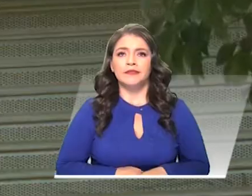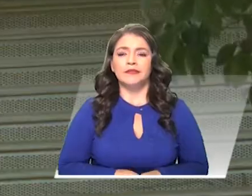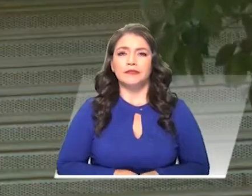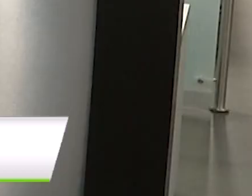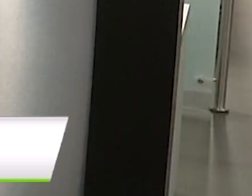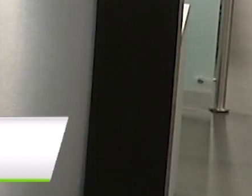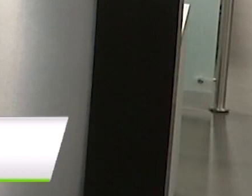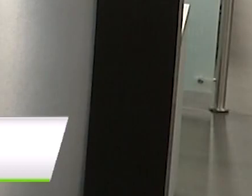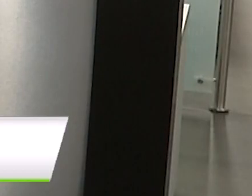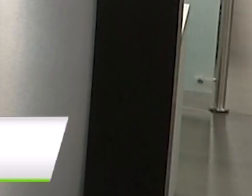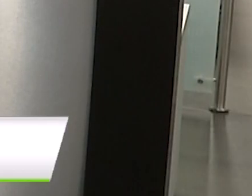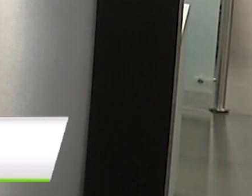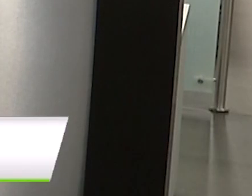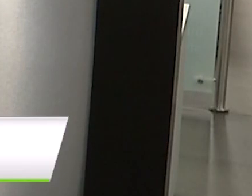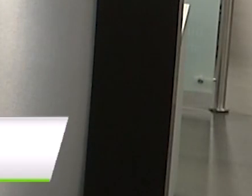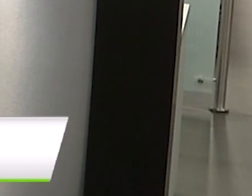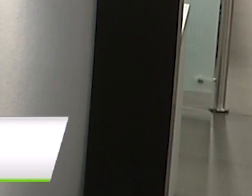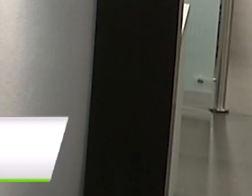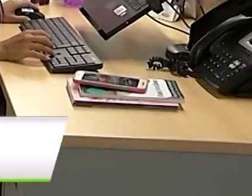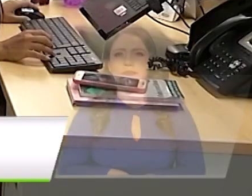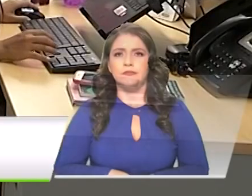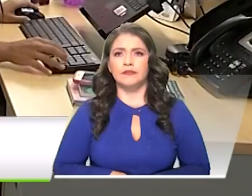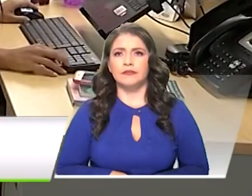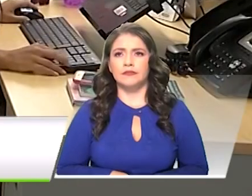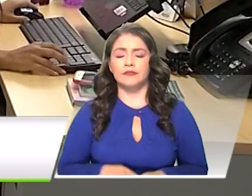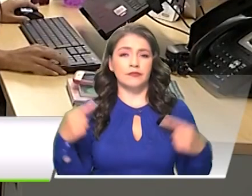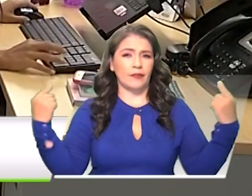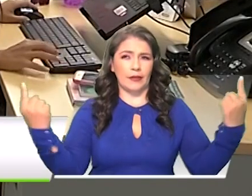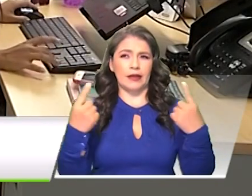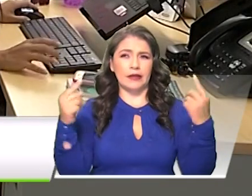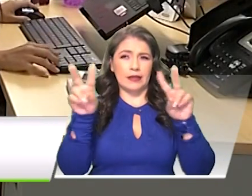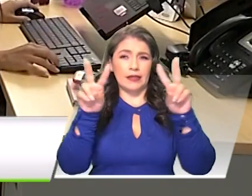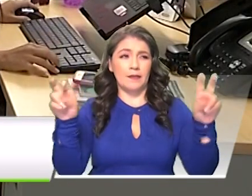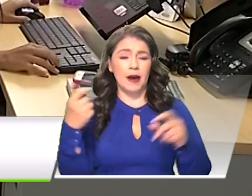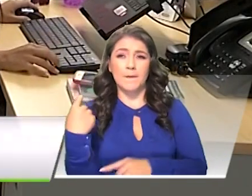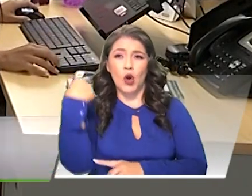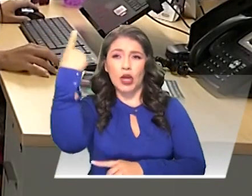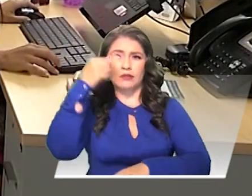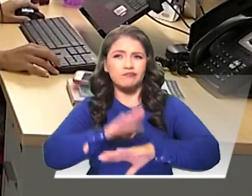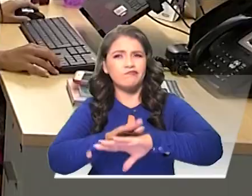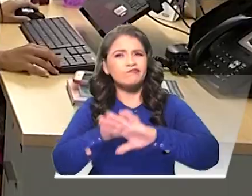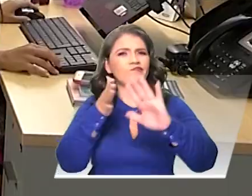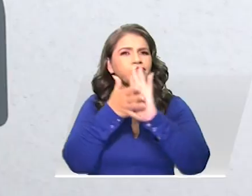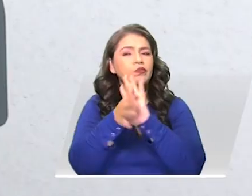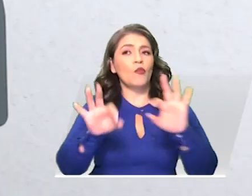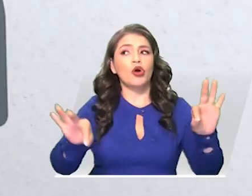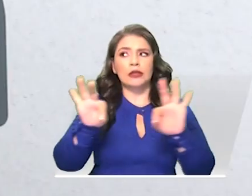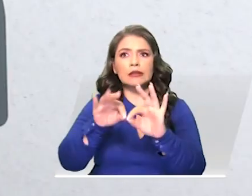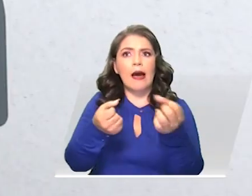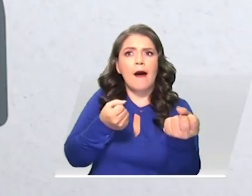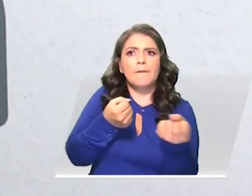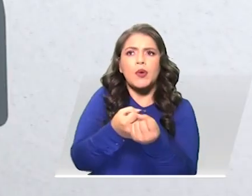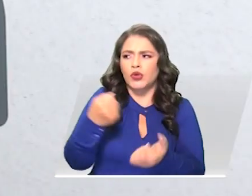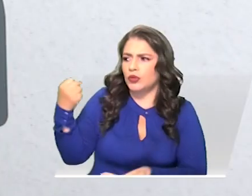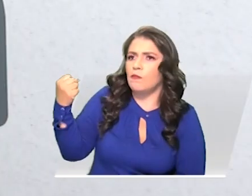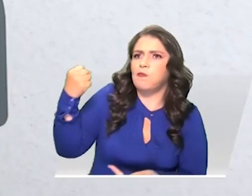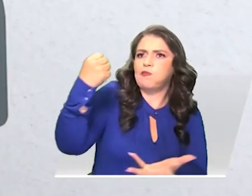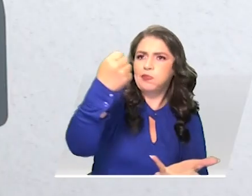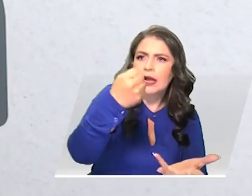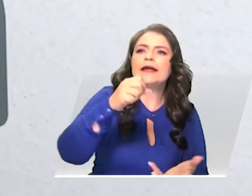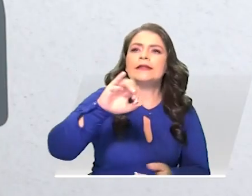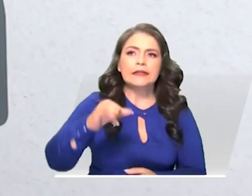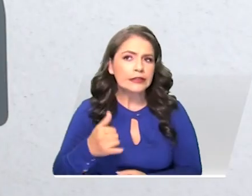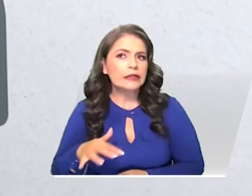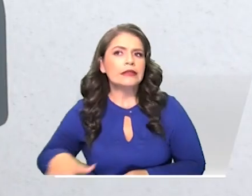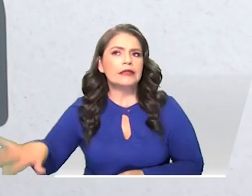Por eso los sectores políticos pidieron que todos los socios se comprometan con la capitalización de la entidad, lo que puede ayudar a